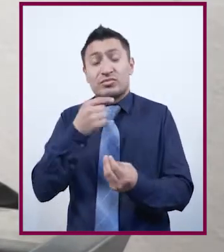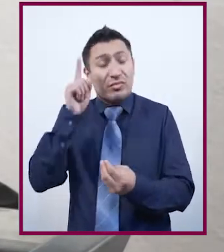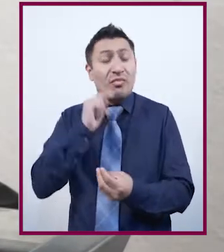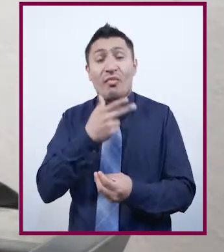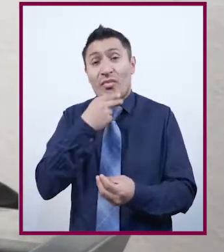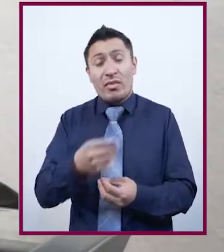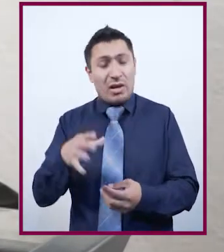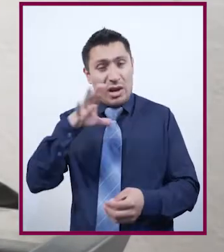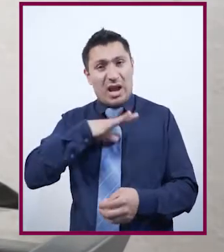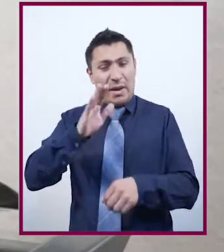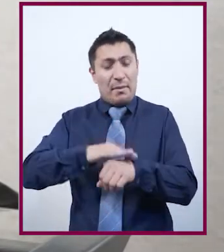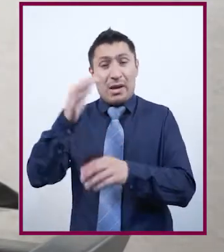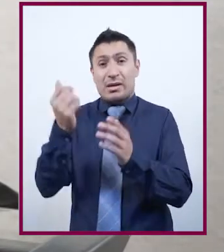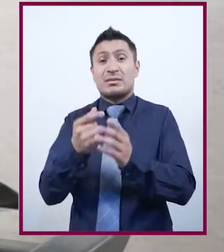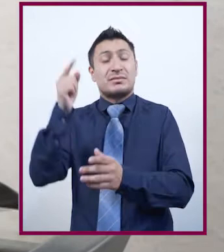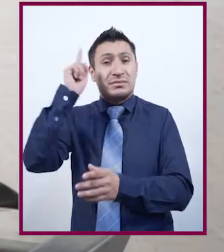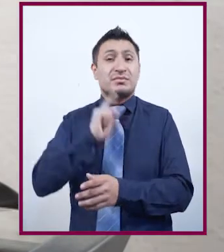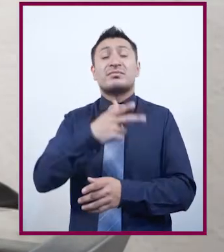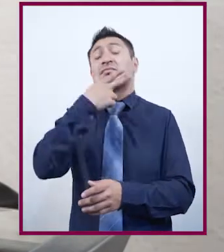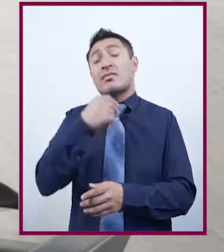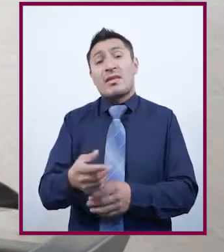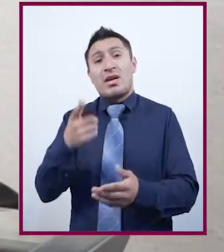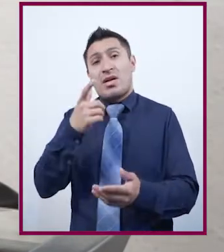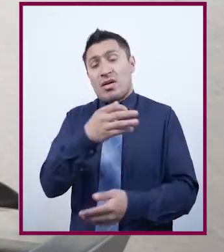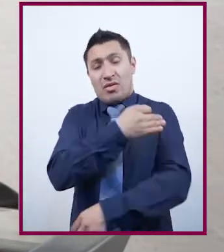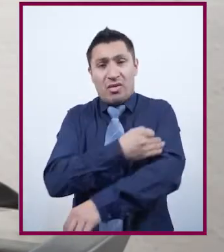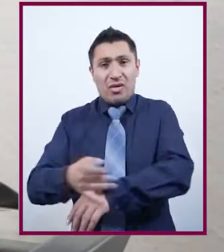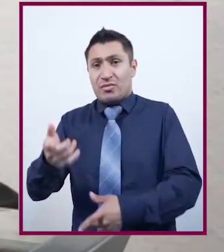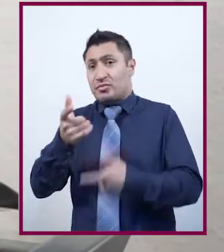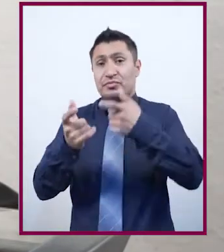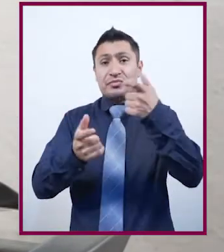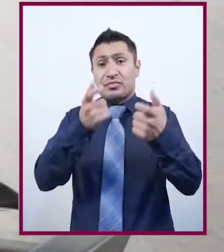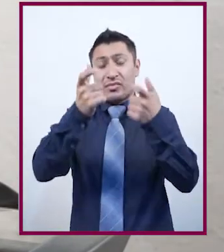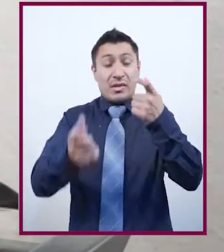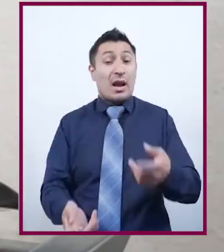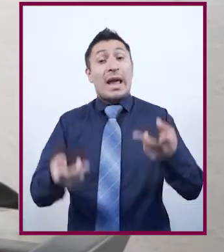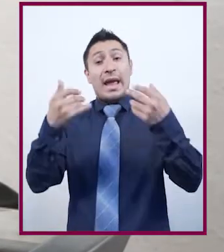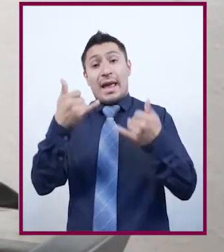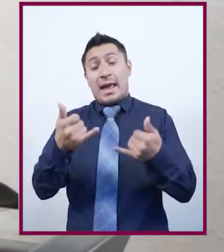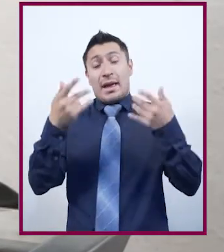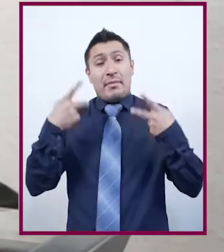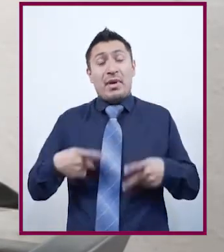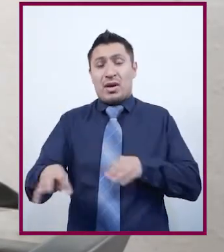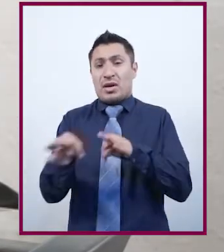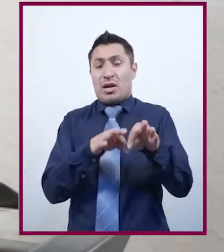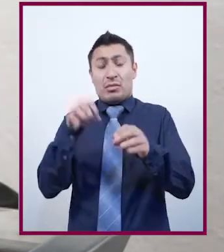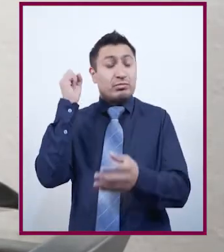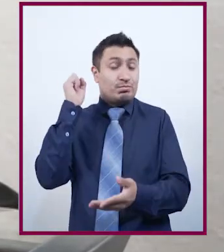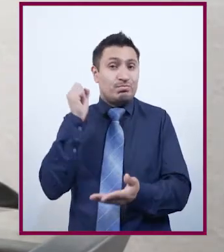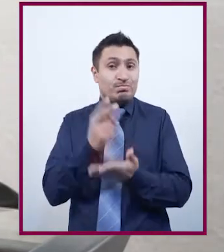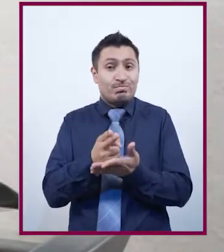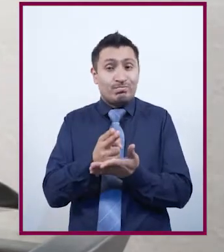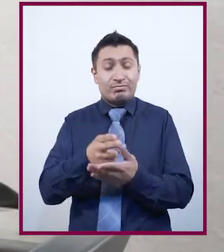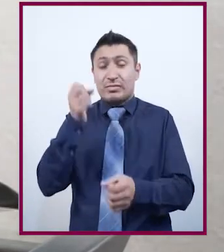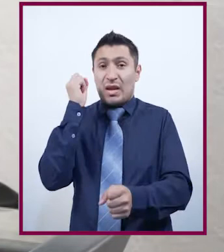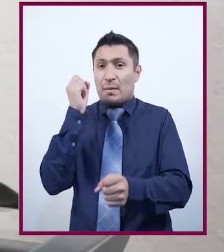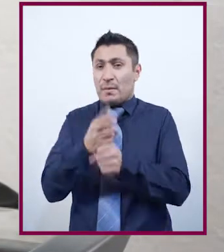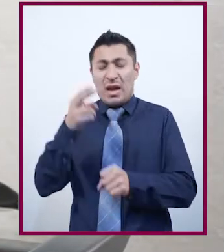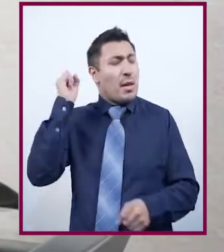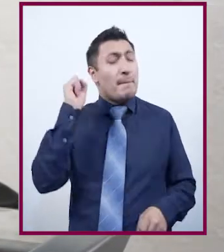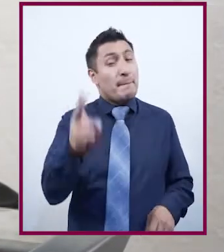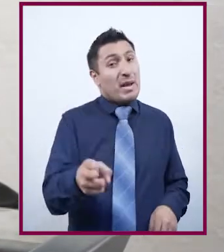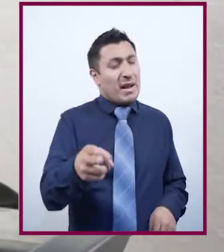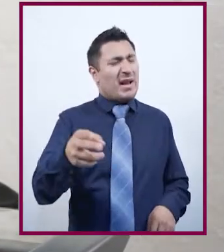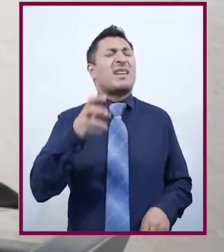a ellas asistían en su mayoría niñas y niños de familias adineradas y de los trabajadores más afortunados, razón por la cual